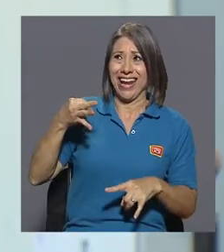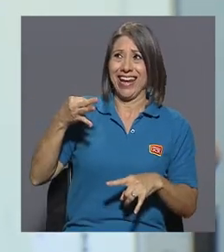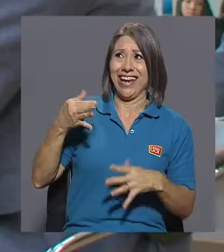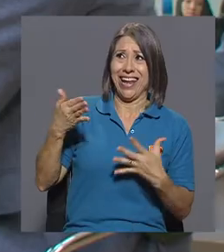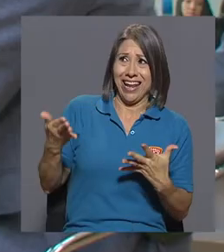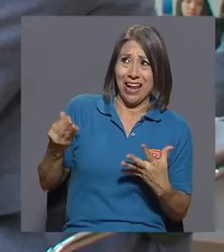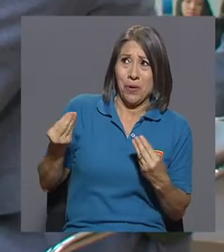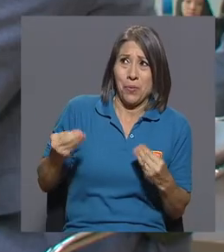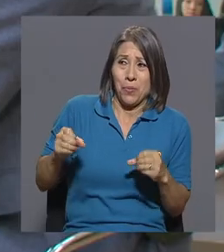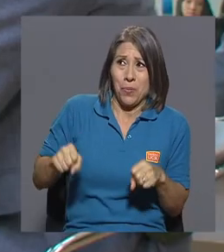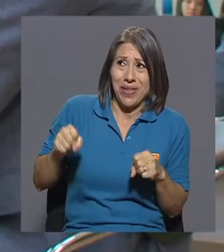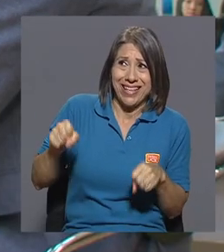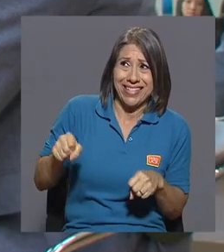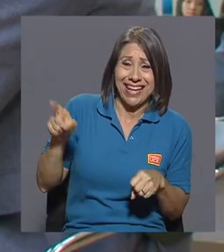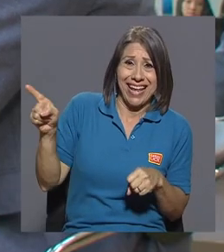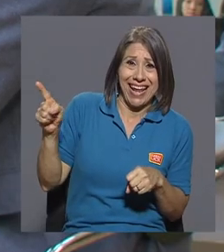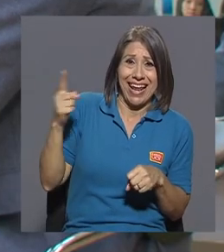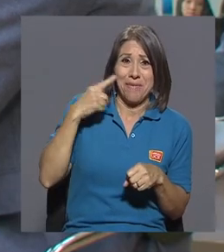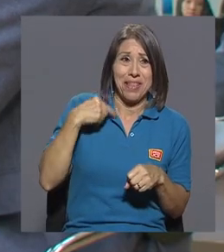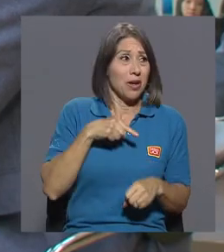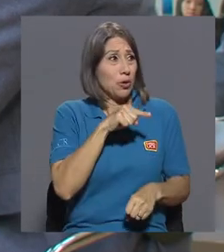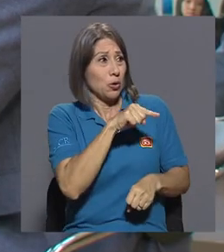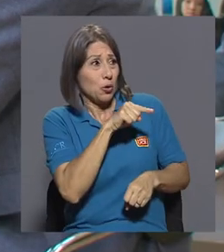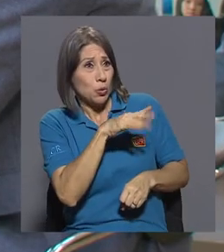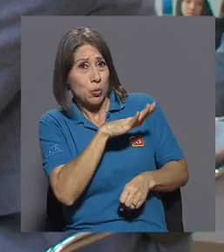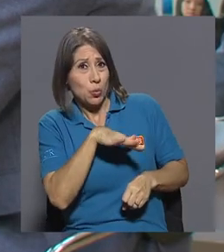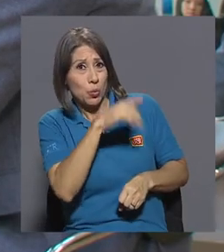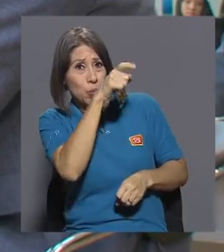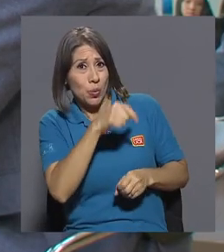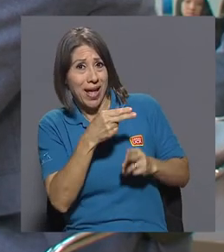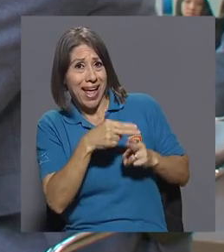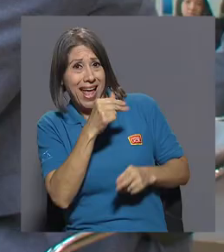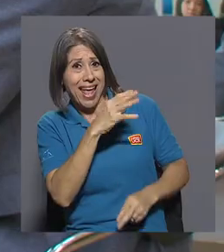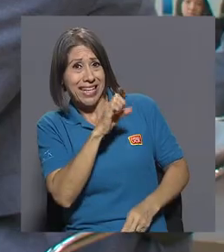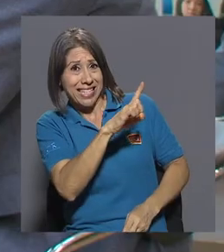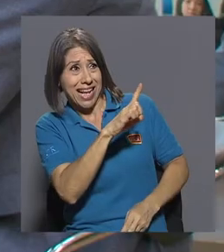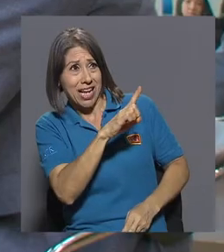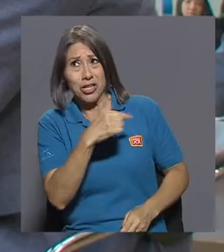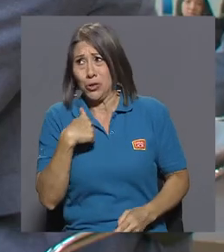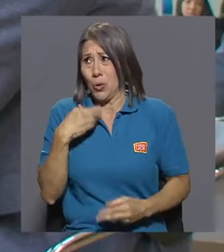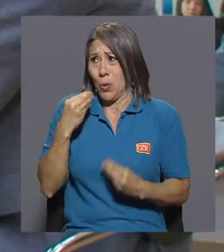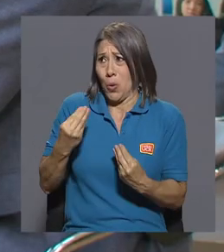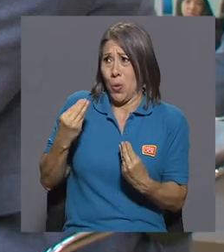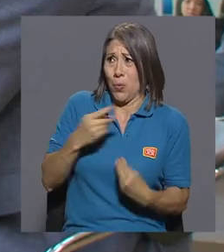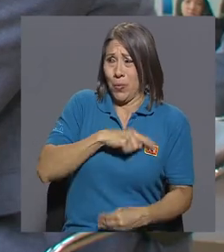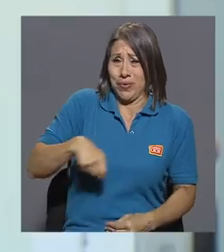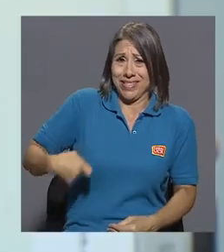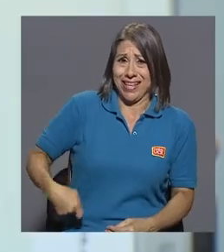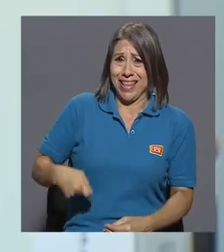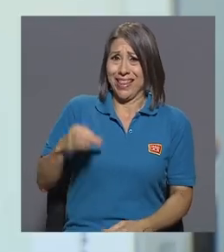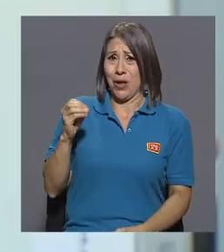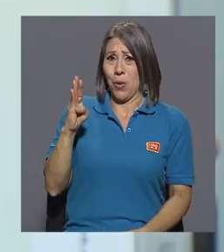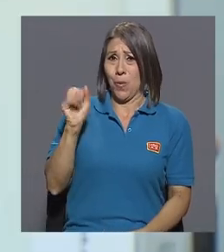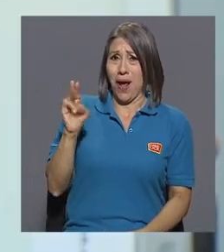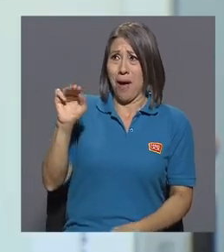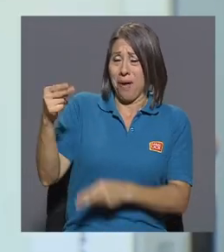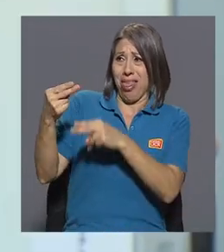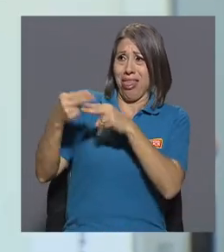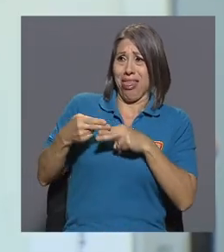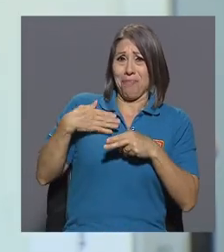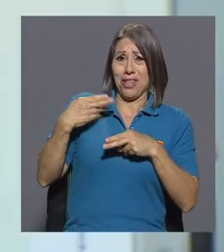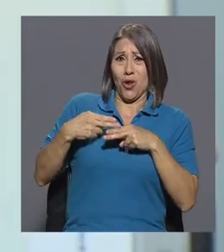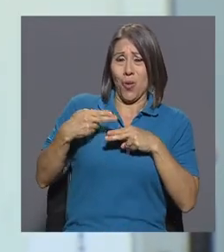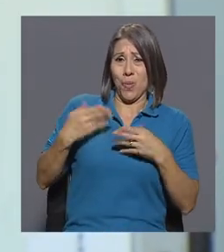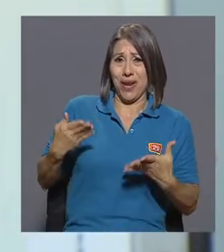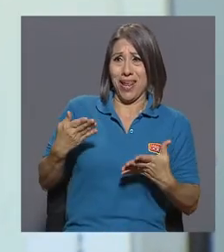por mi nombre. Eso me impactó hasta, y a todo el mundo lo llamaba por su nombre, ¿verdad? Entonces yo decía, wow, o sea, para mí eso es como